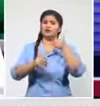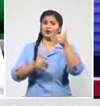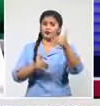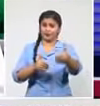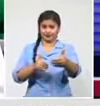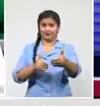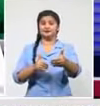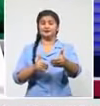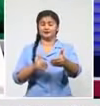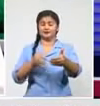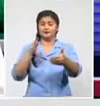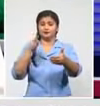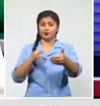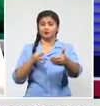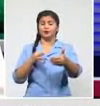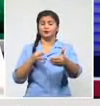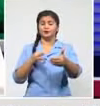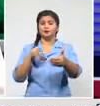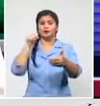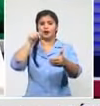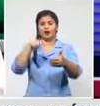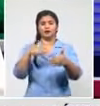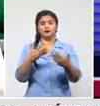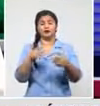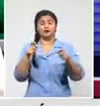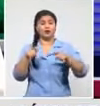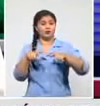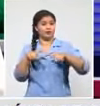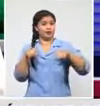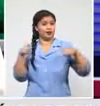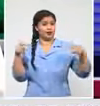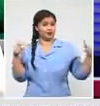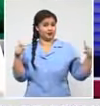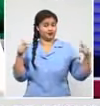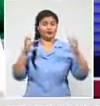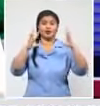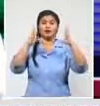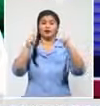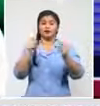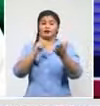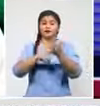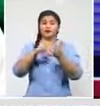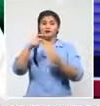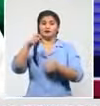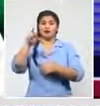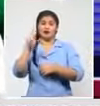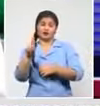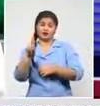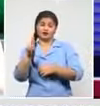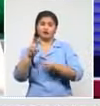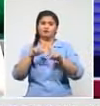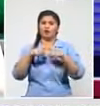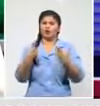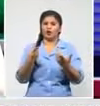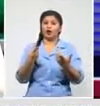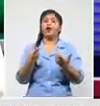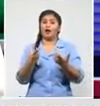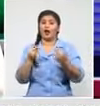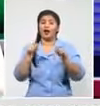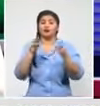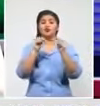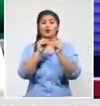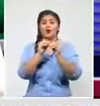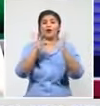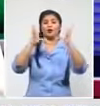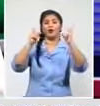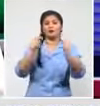semana, pues se incrementa mucho el número de pruebas relacionadas con el número de viajeros que arriban